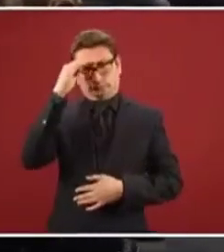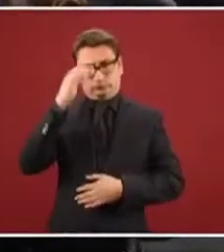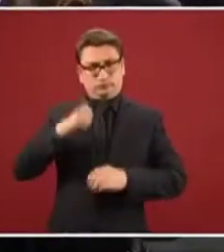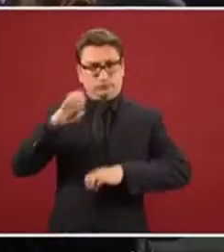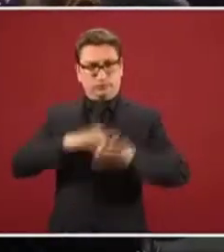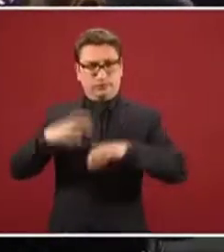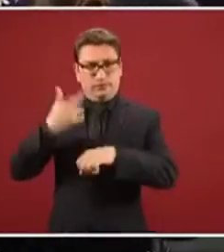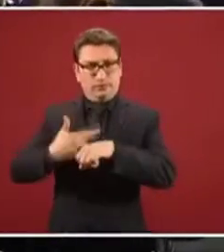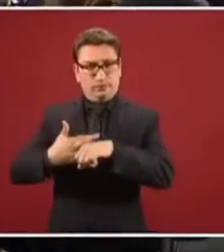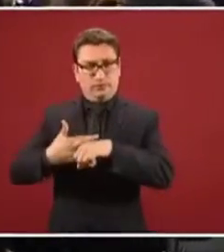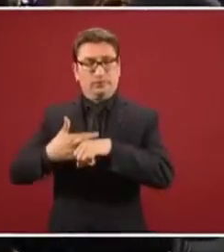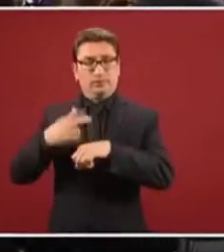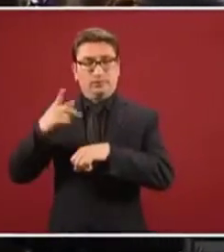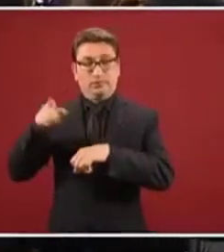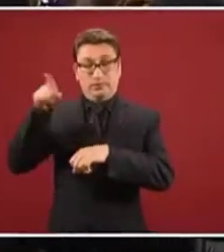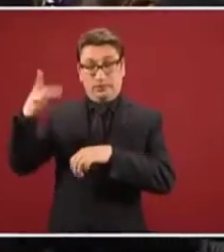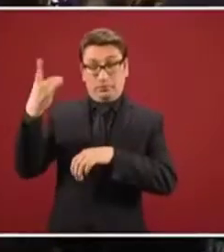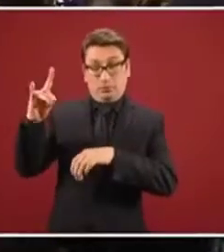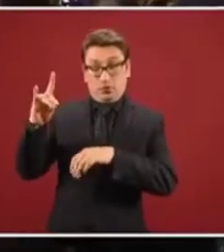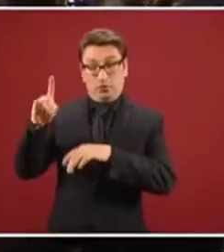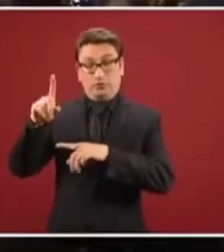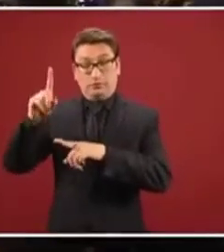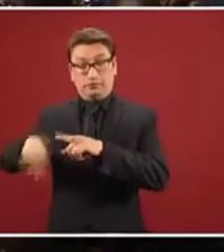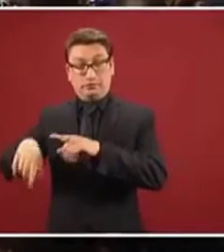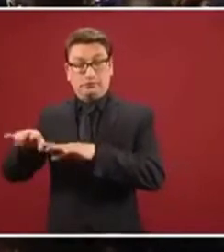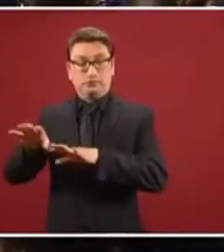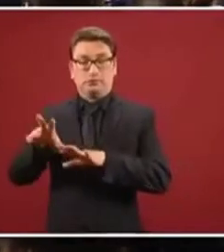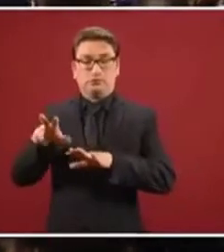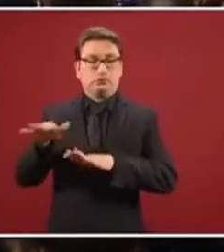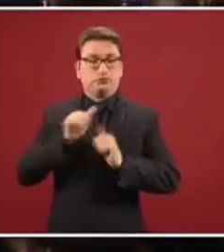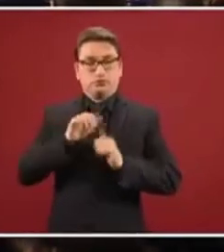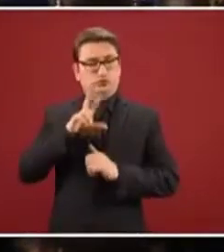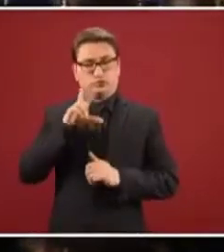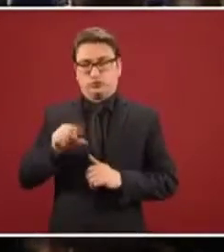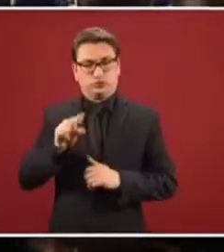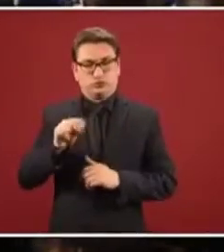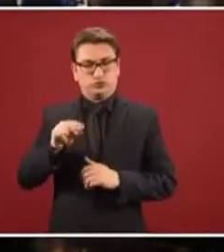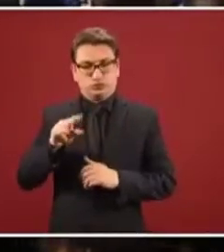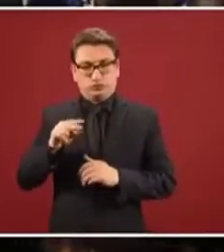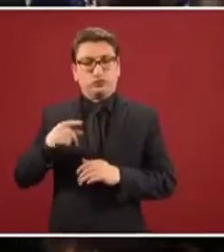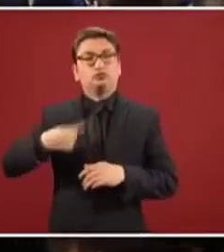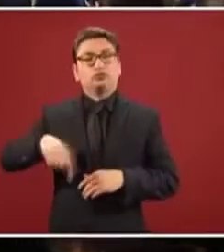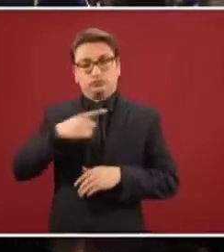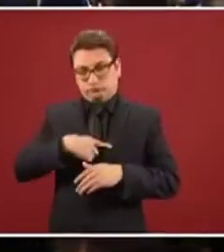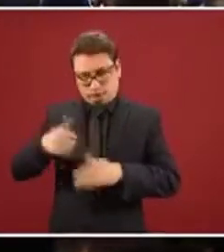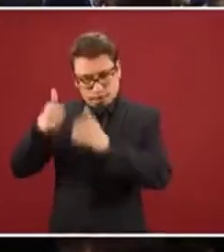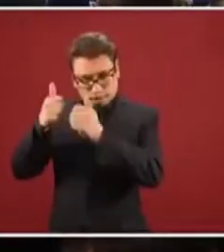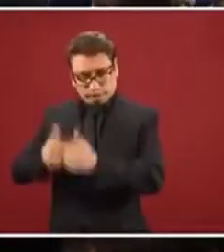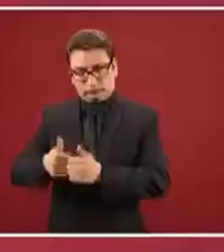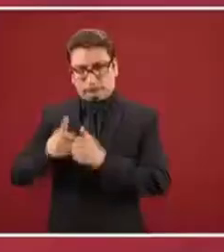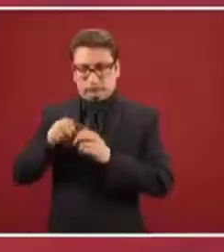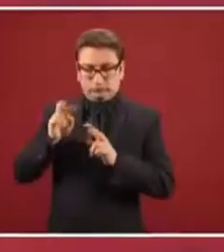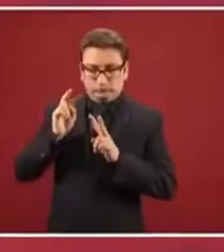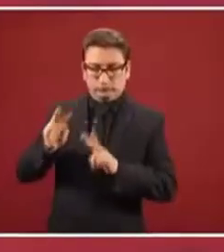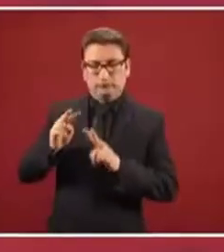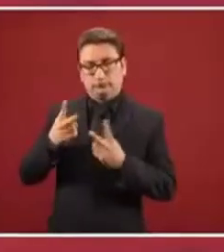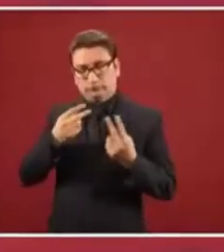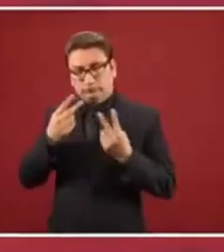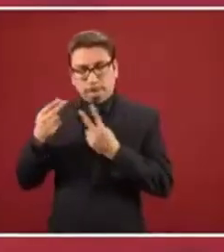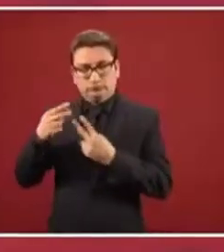embajador, porque más bien es lo contrario, hay que estar ahorita muy atentos ahí y muy